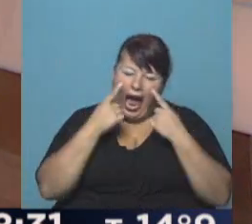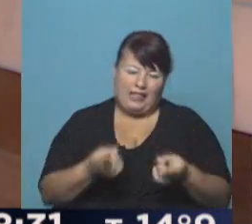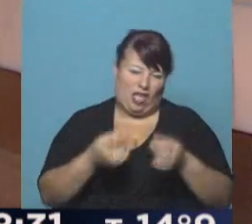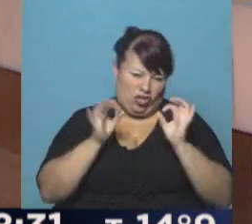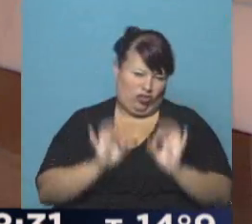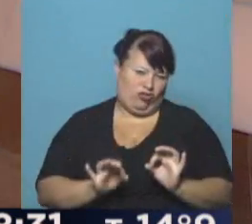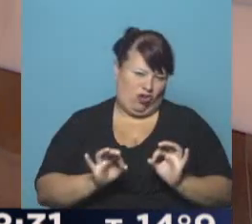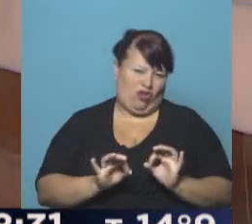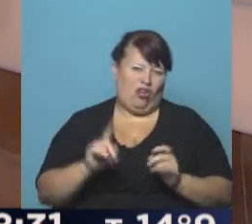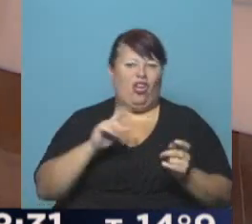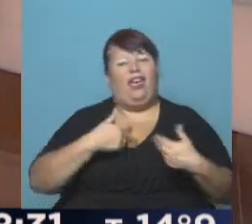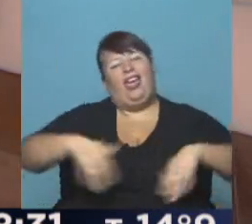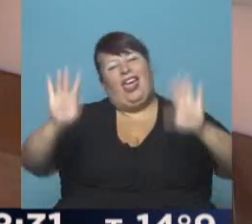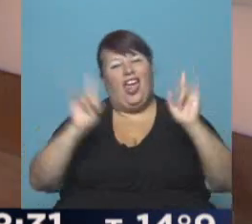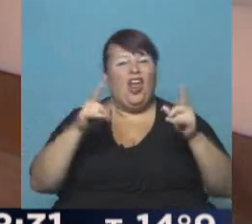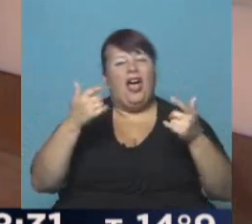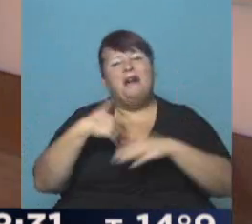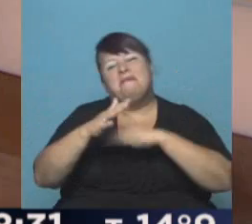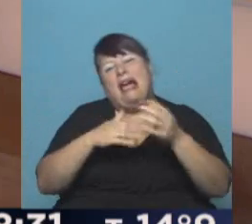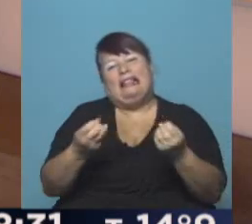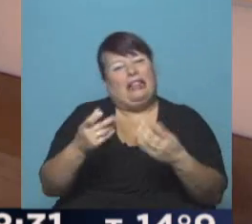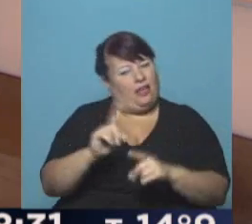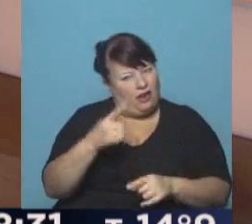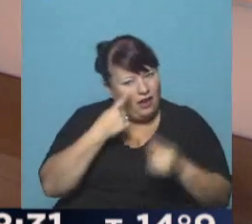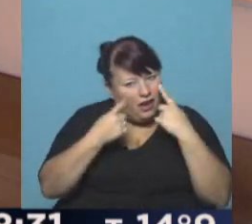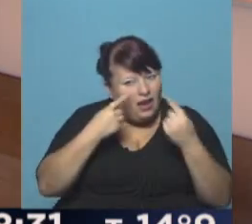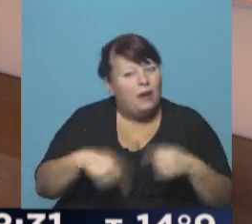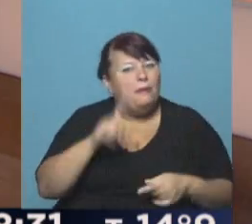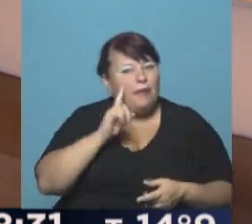definitiva, no soltarlos y porque hagan algo manual, dejar a los chicos a sus anchas.